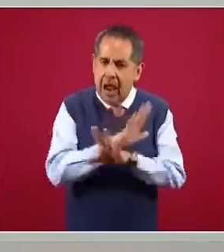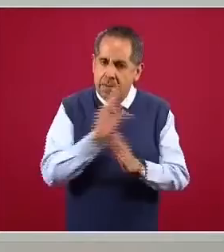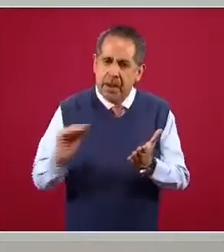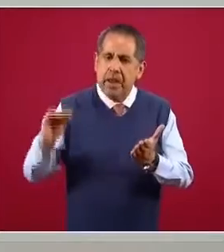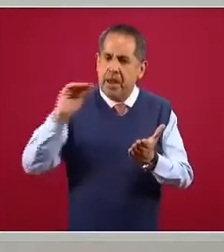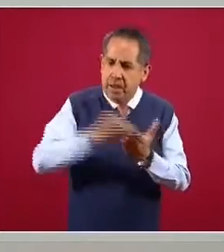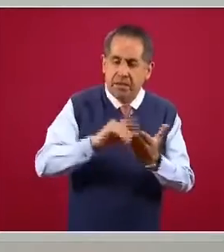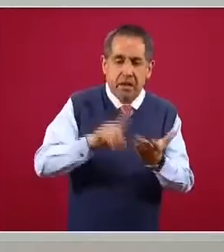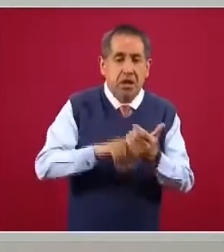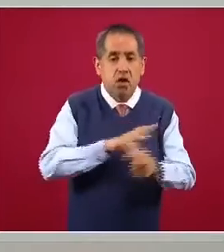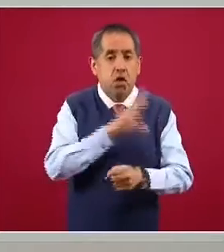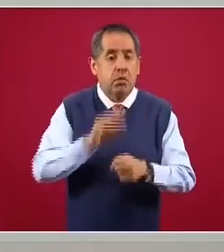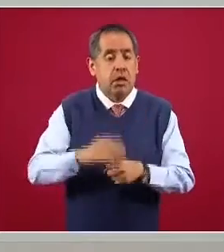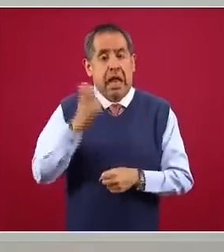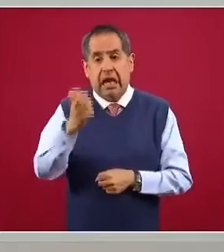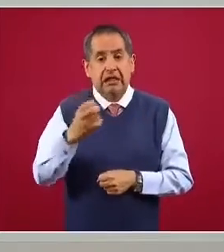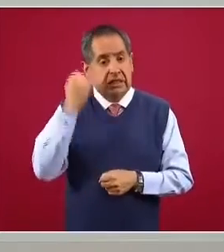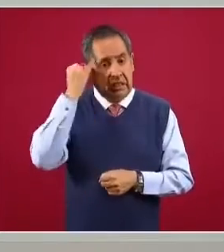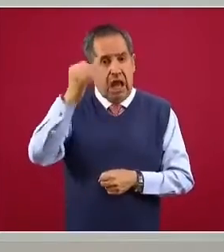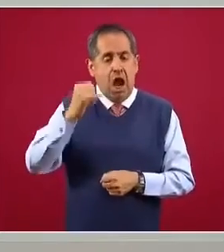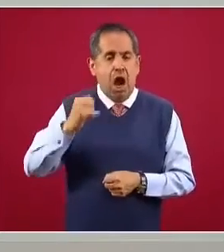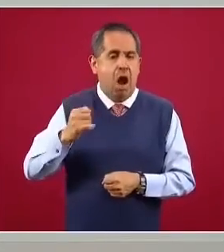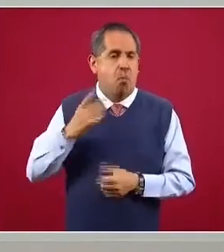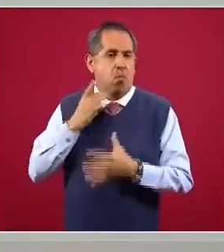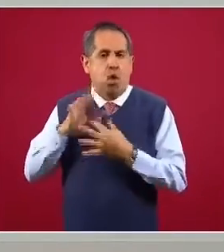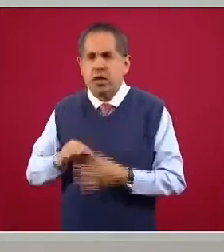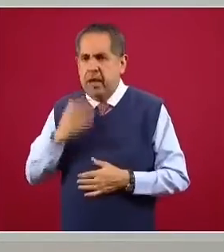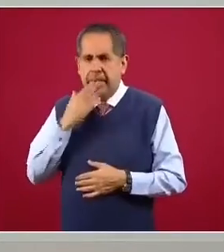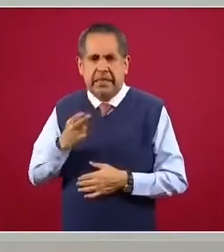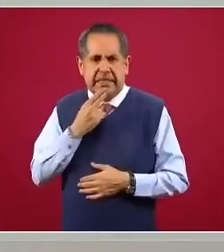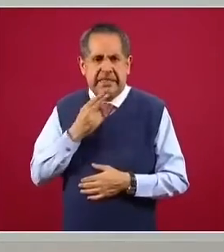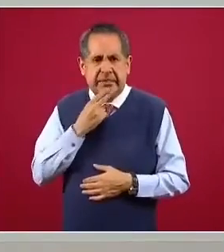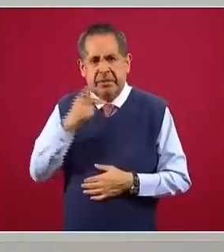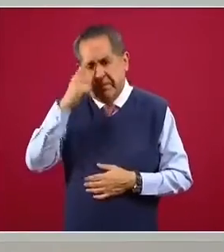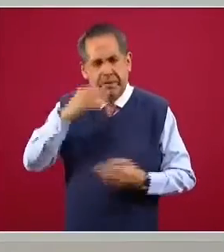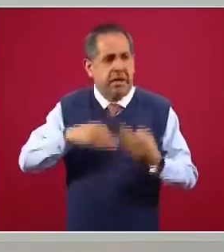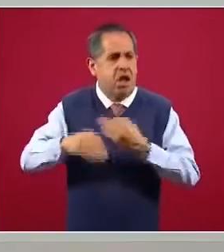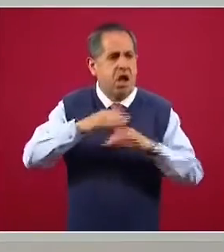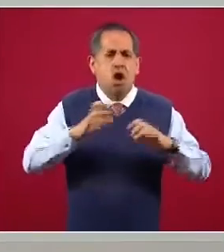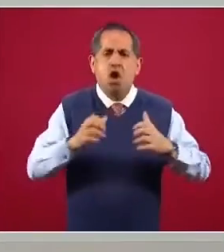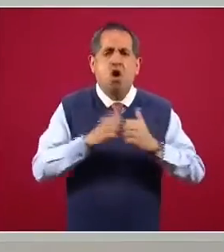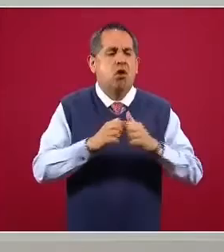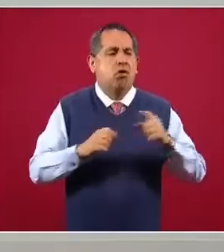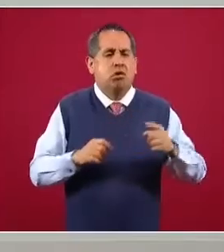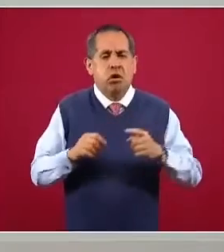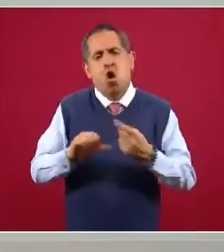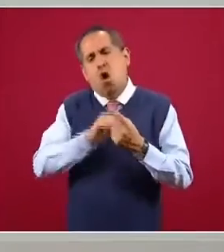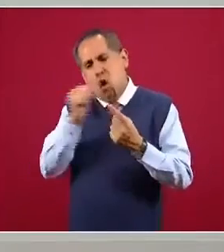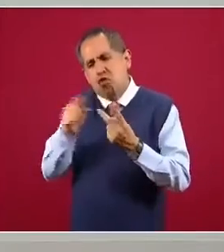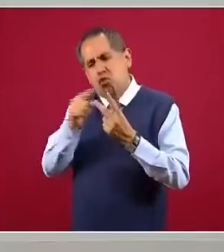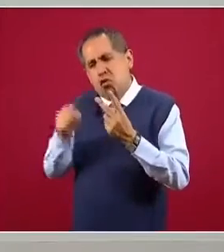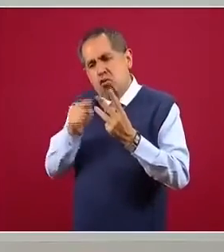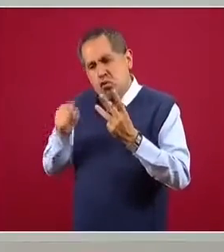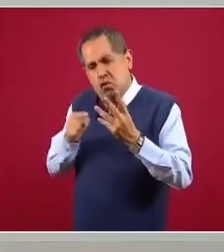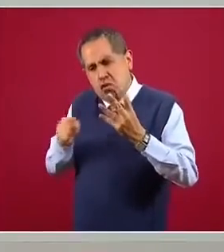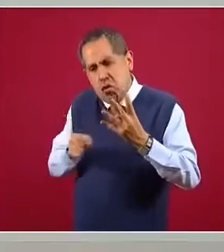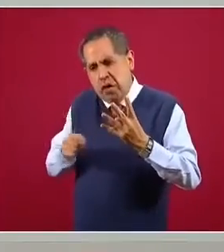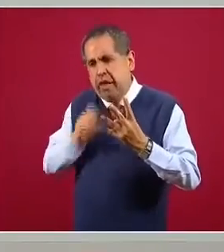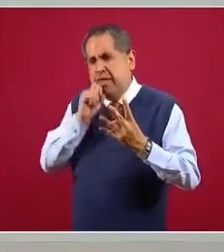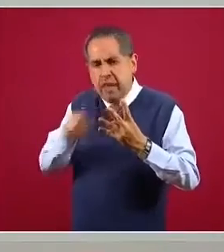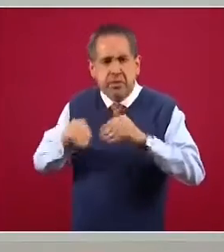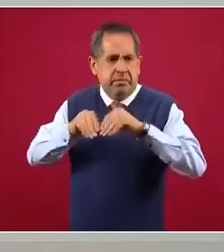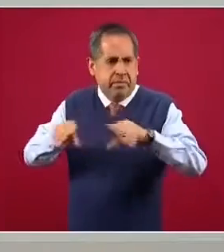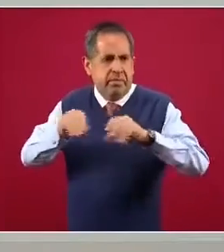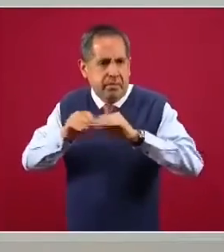ya, creemos que va a ser una política pública efectiva, que junto con otro tipo de elementos que también se van a